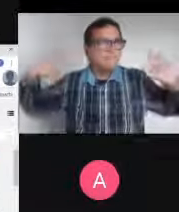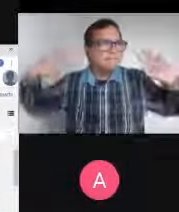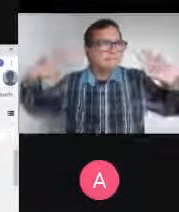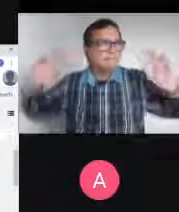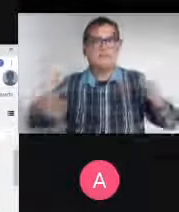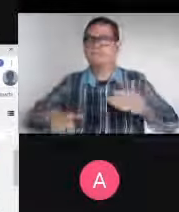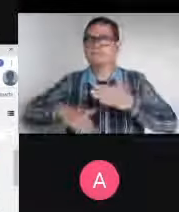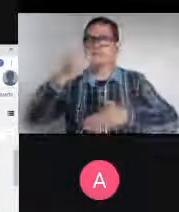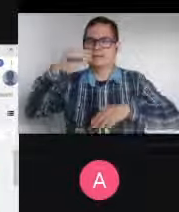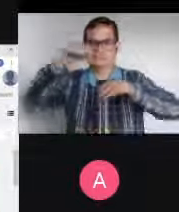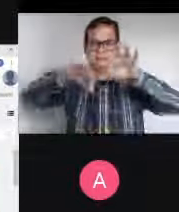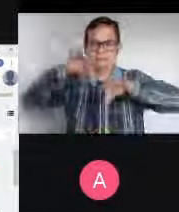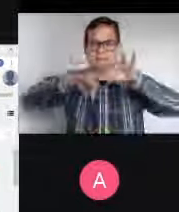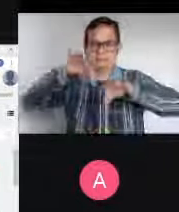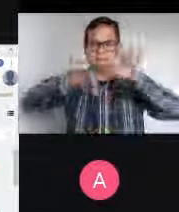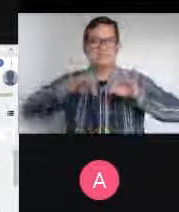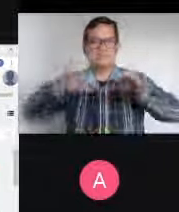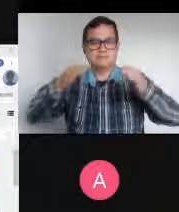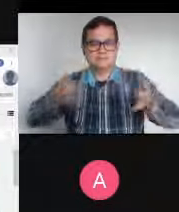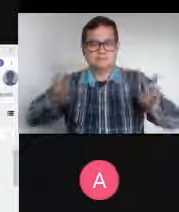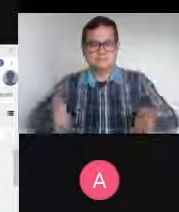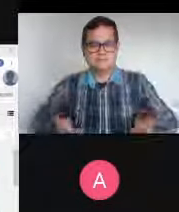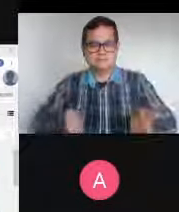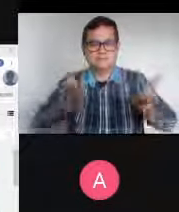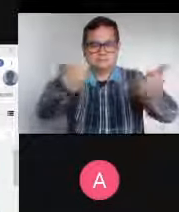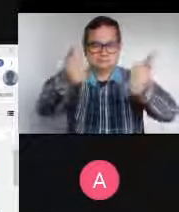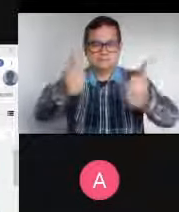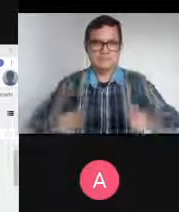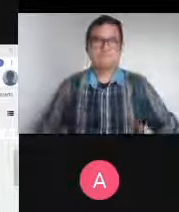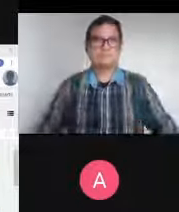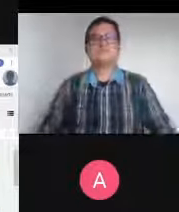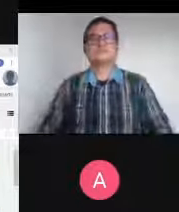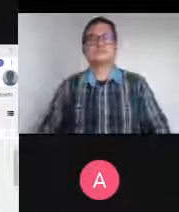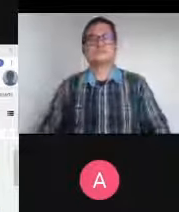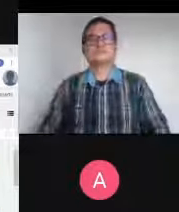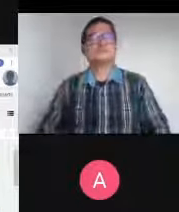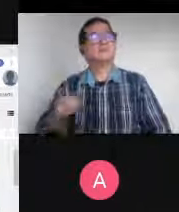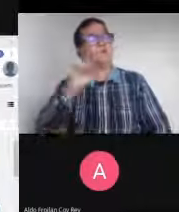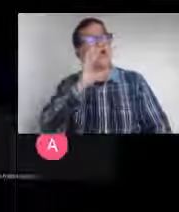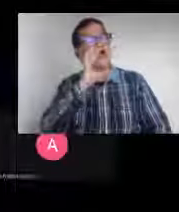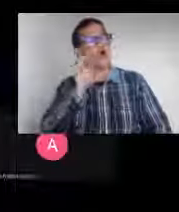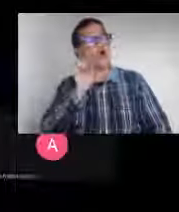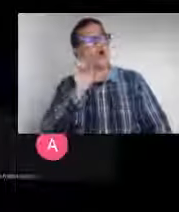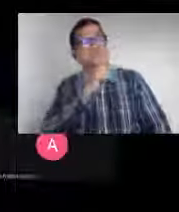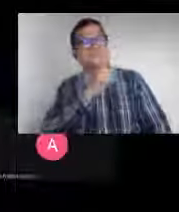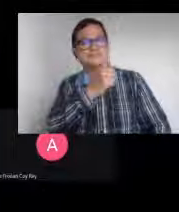iniciar nuestros montajes como tal. Ok, sí, señor, gracias.